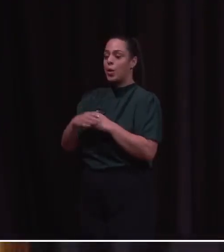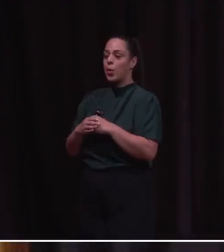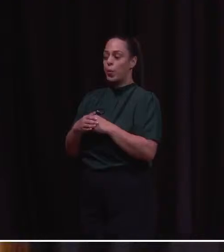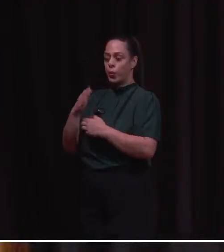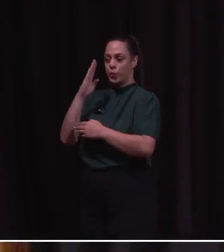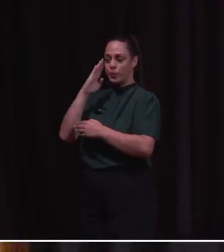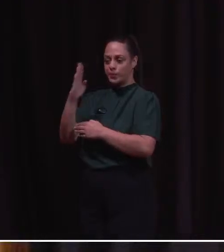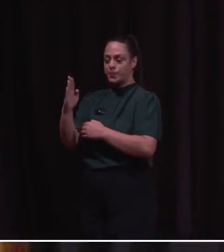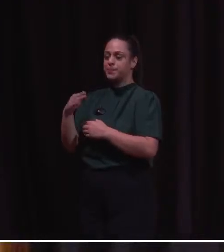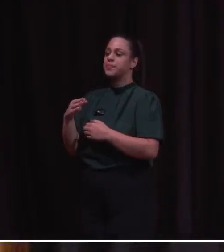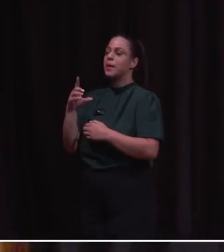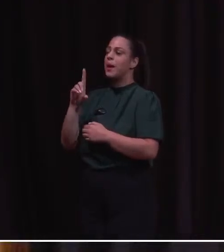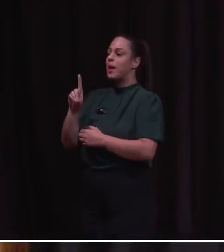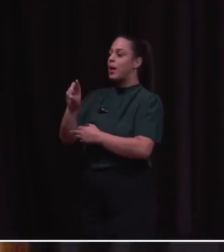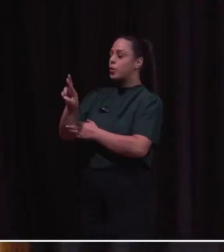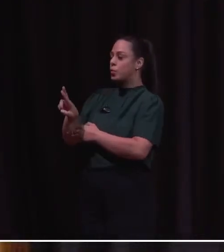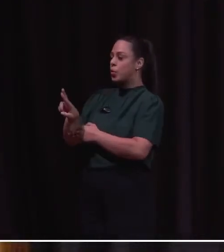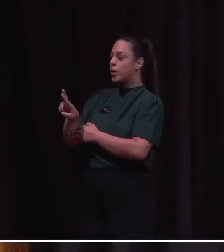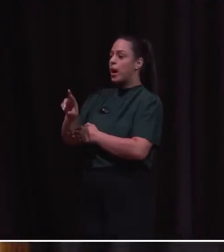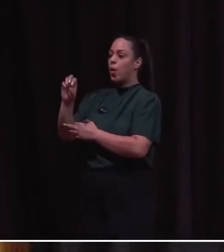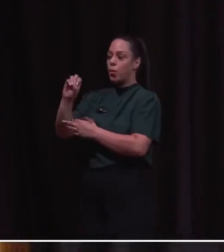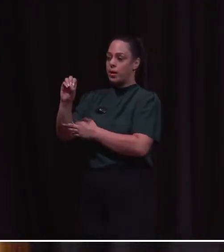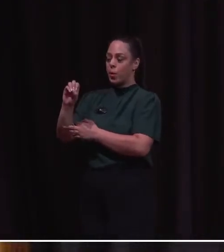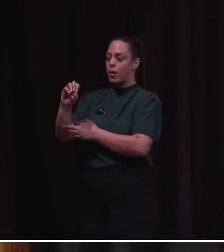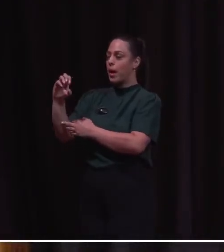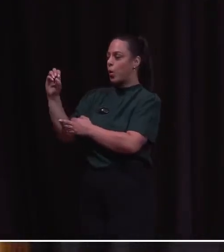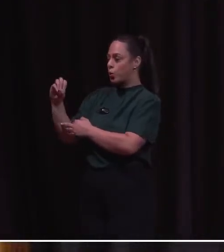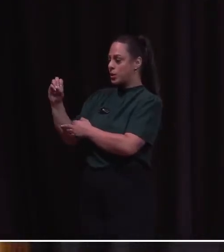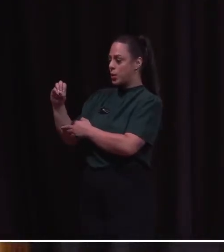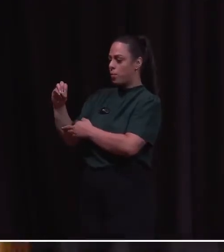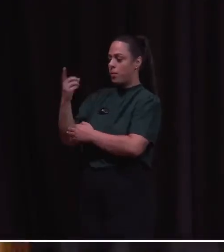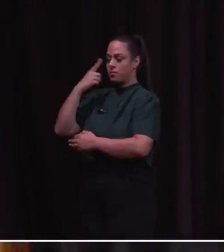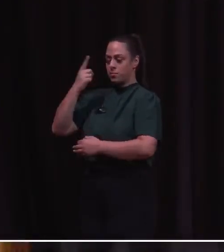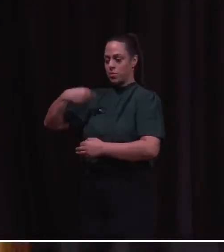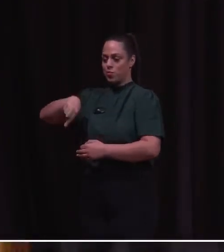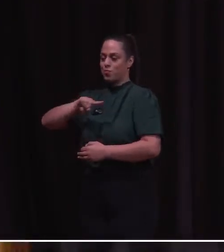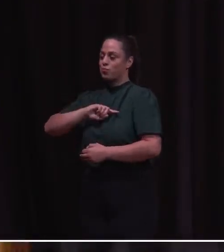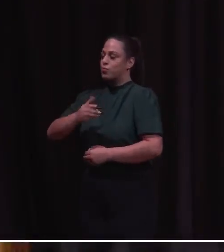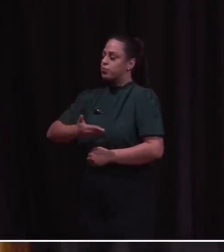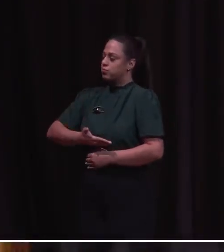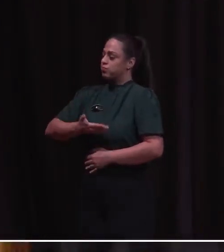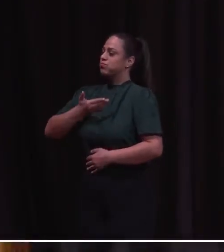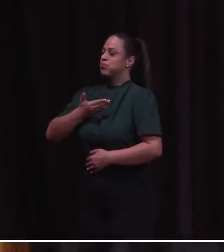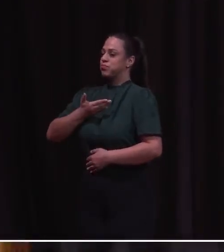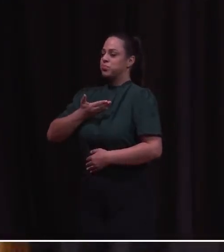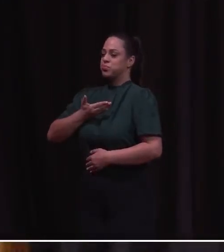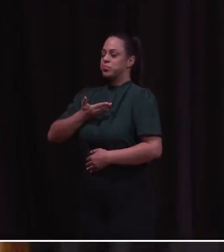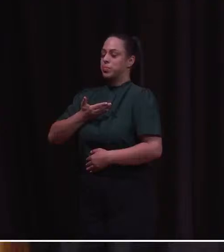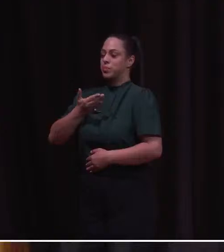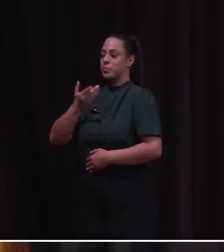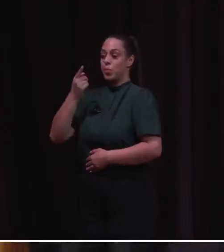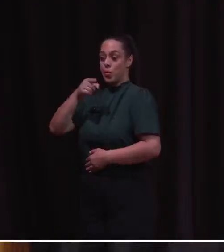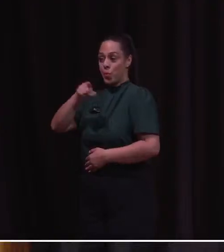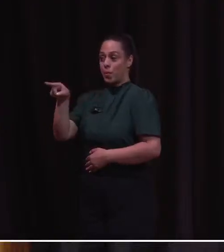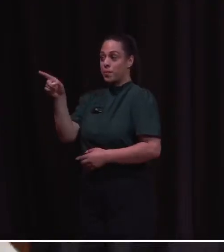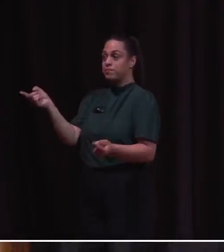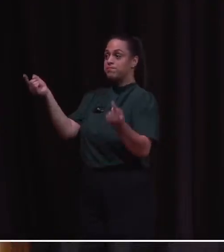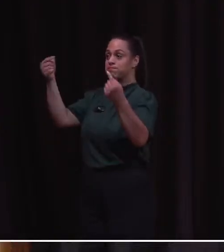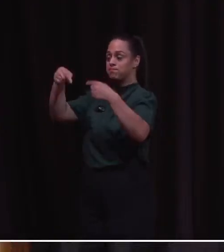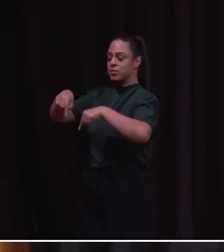doctora Oyèrónkẹ Oyěwùmí. Es un privilegio tenerla el día de hoy con nosotros.